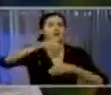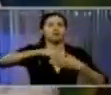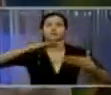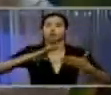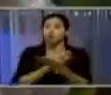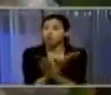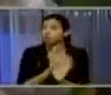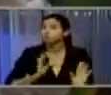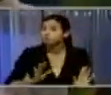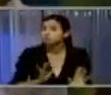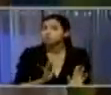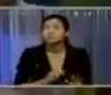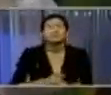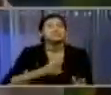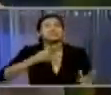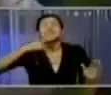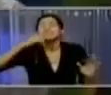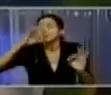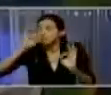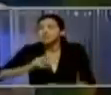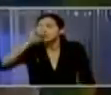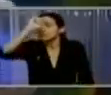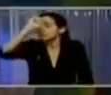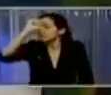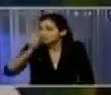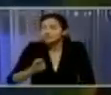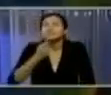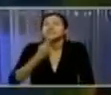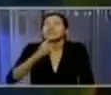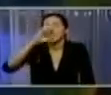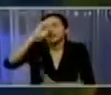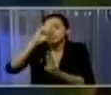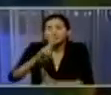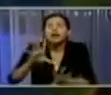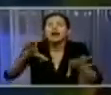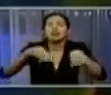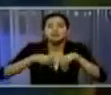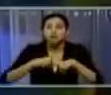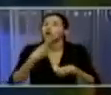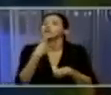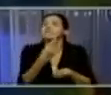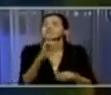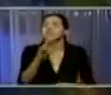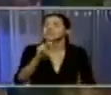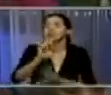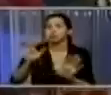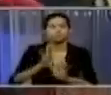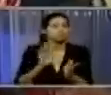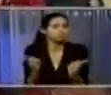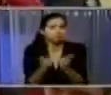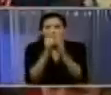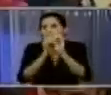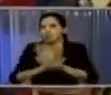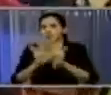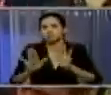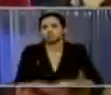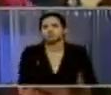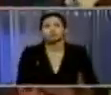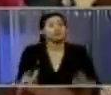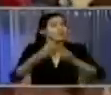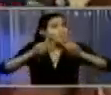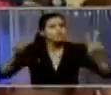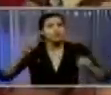revocatorio, palabra sagrada, y toda Venezuela debe aceptar el dictamen del Poder Electoral y tiene que decretarse la paz.